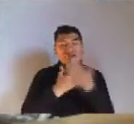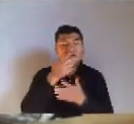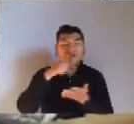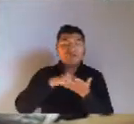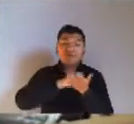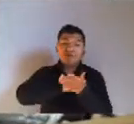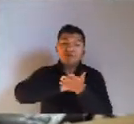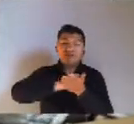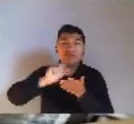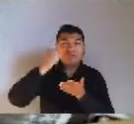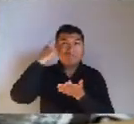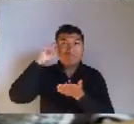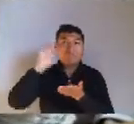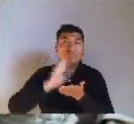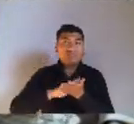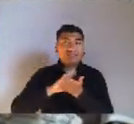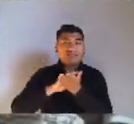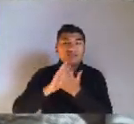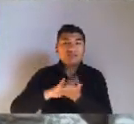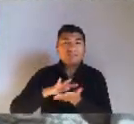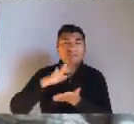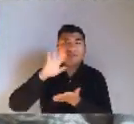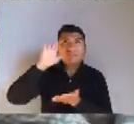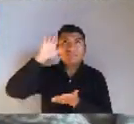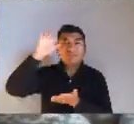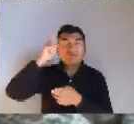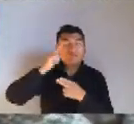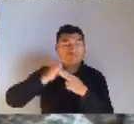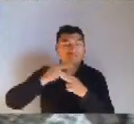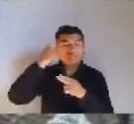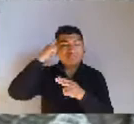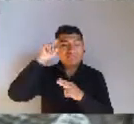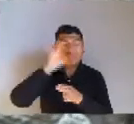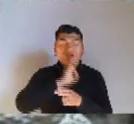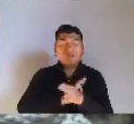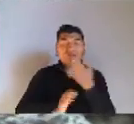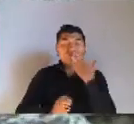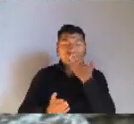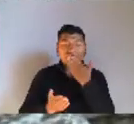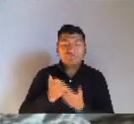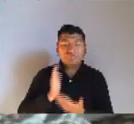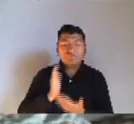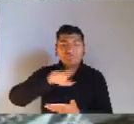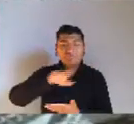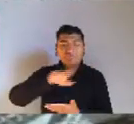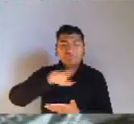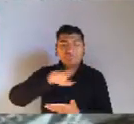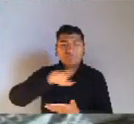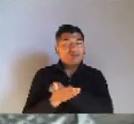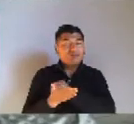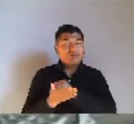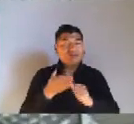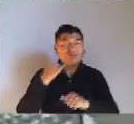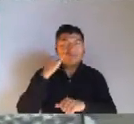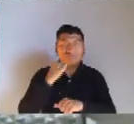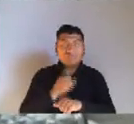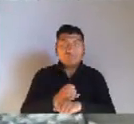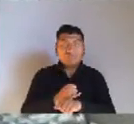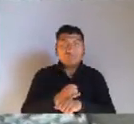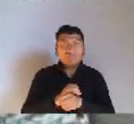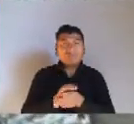sacrificio para alabanza y gloria de su nombre, para nuestro bien y el de toda su santa